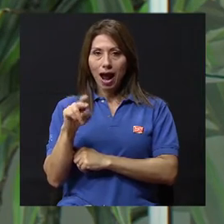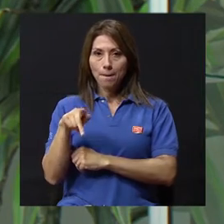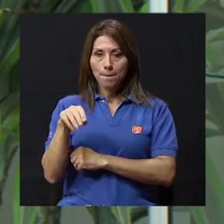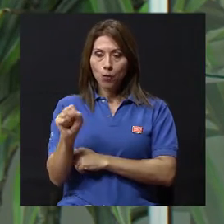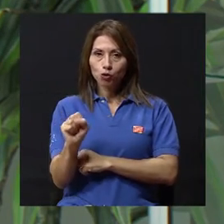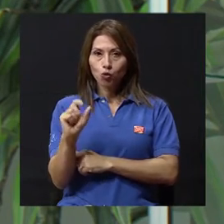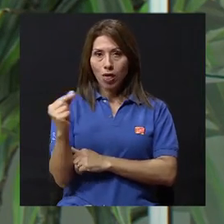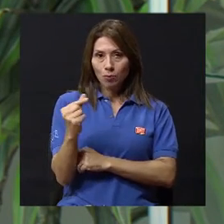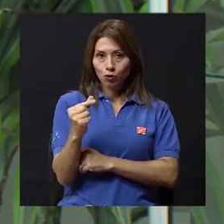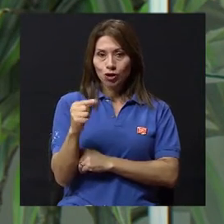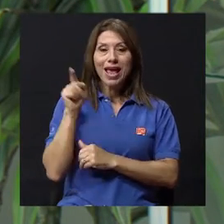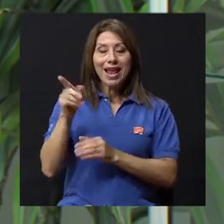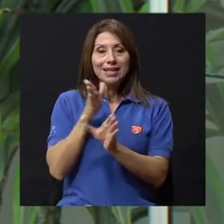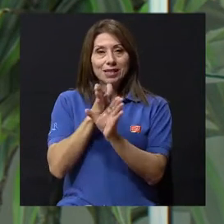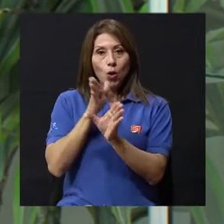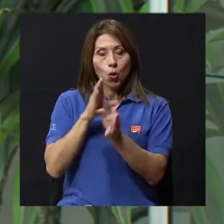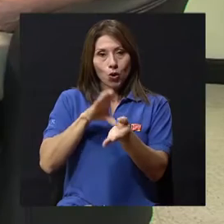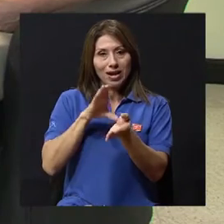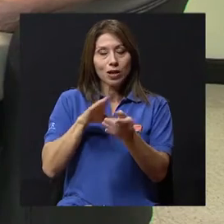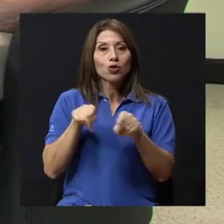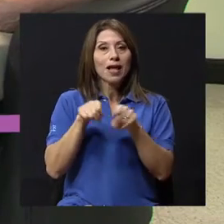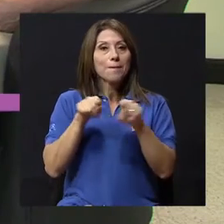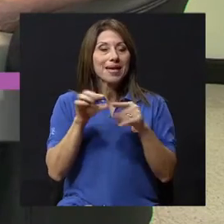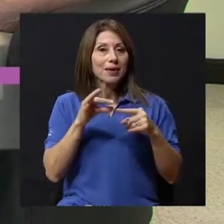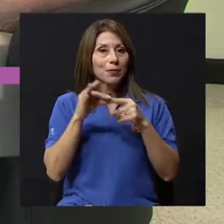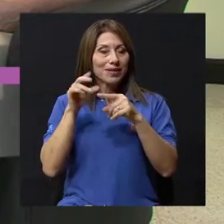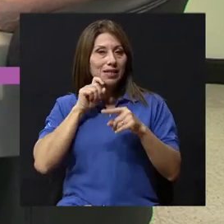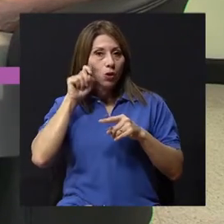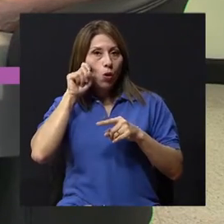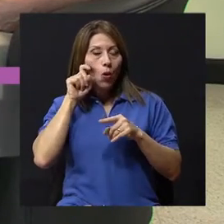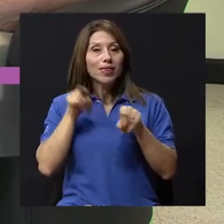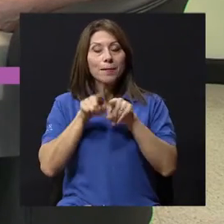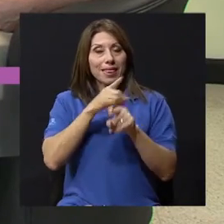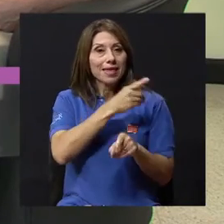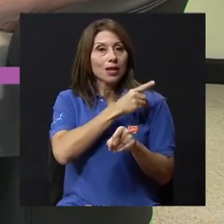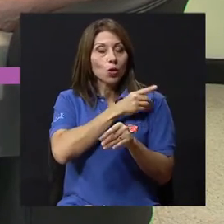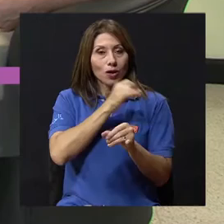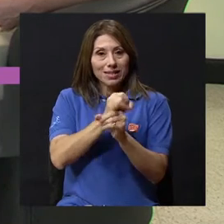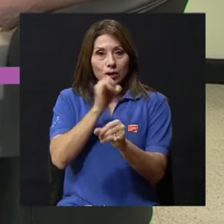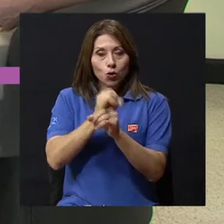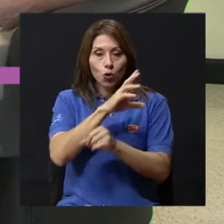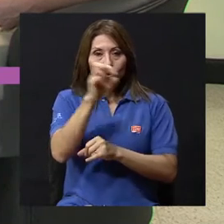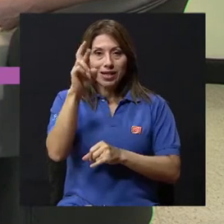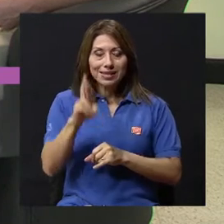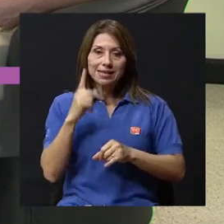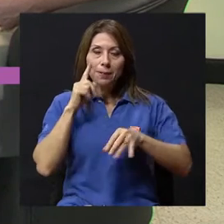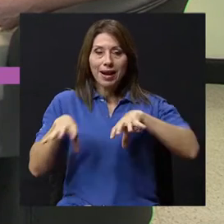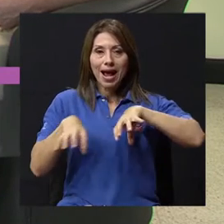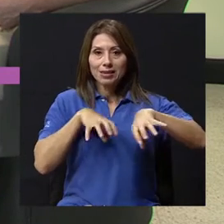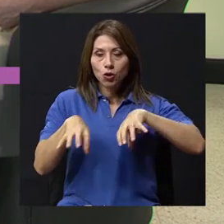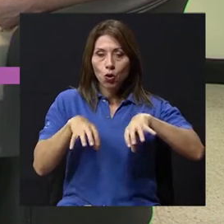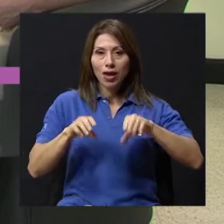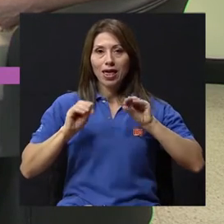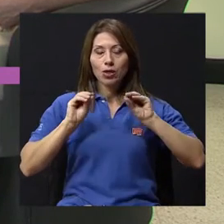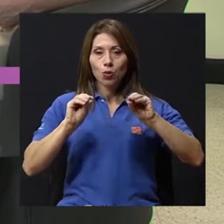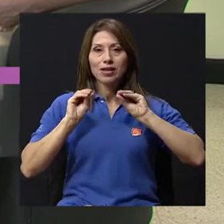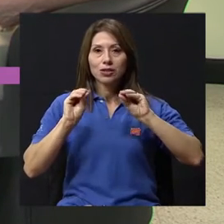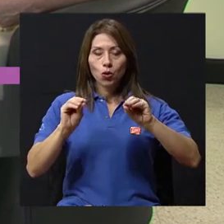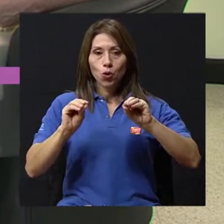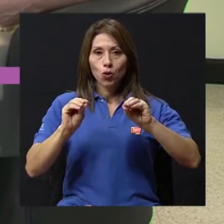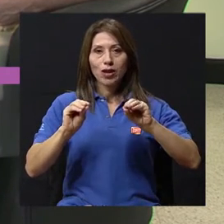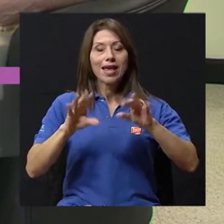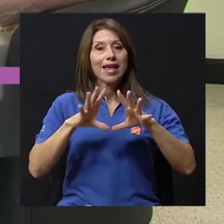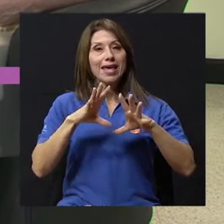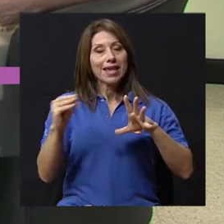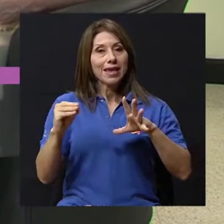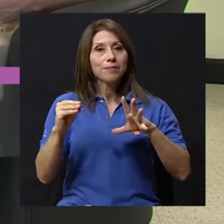Álvaro es psicólogo clínico y es sexólogo. Además es el director del Instituto Costarricense para la Acción, Educación e Investigación